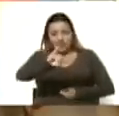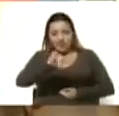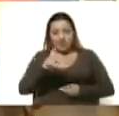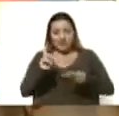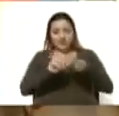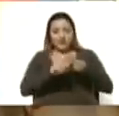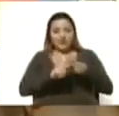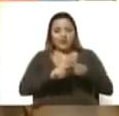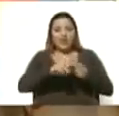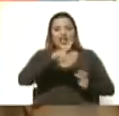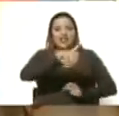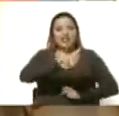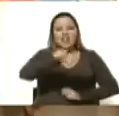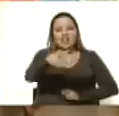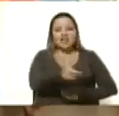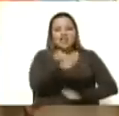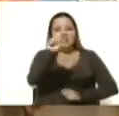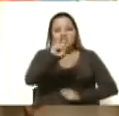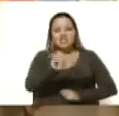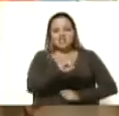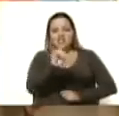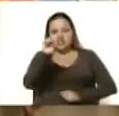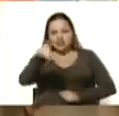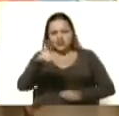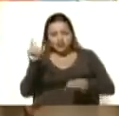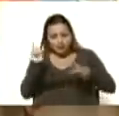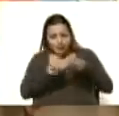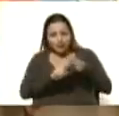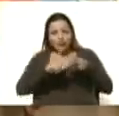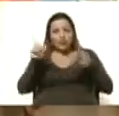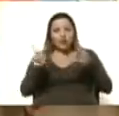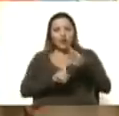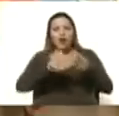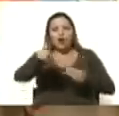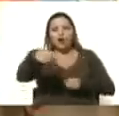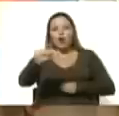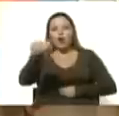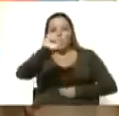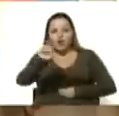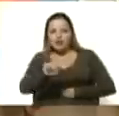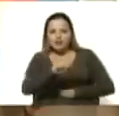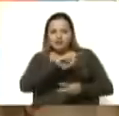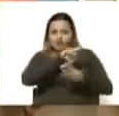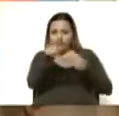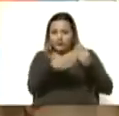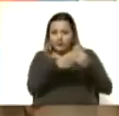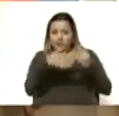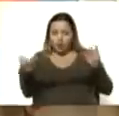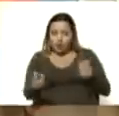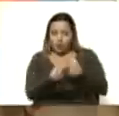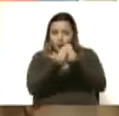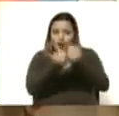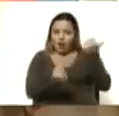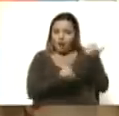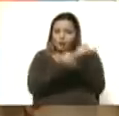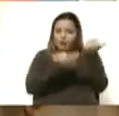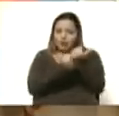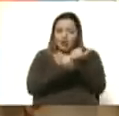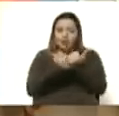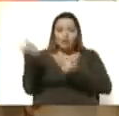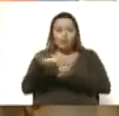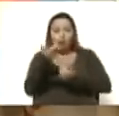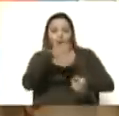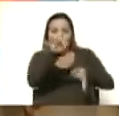decir, nos apoyamos como debe ser, como Estado de Justicia y Derecho, en